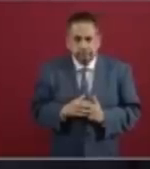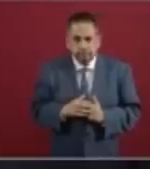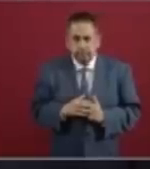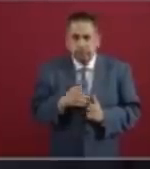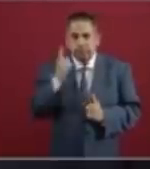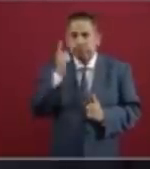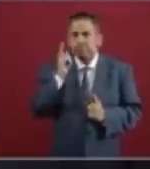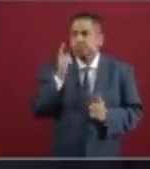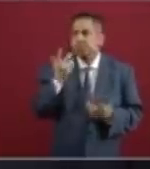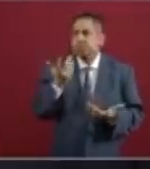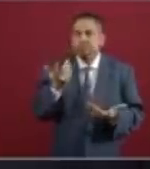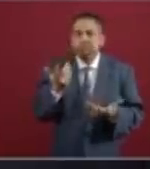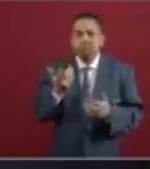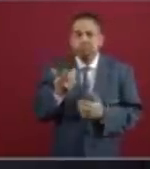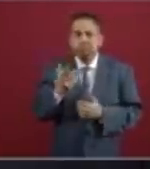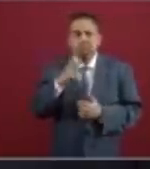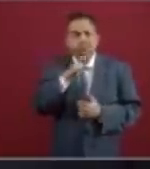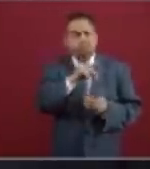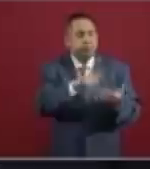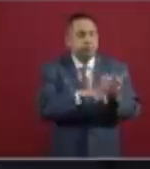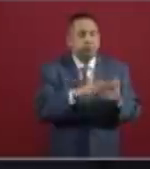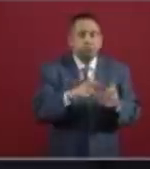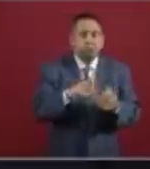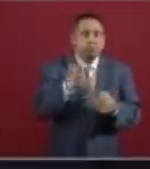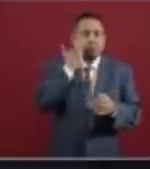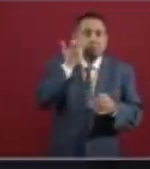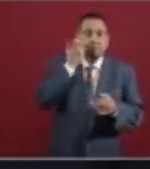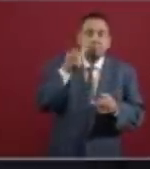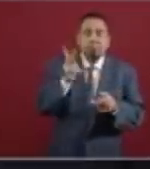no haya pretextos,